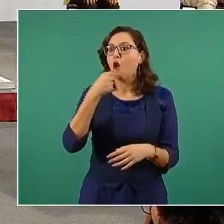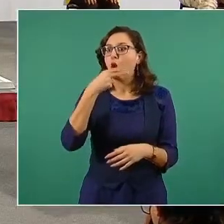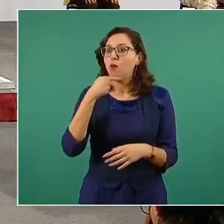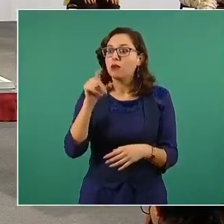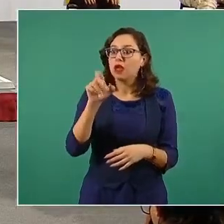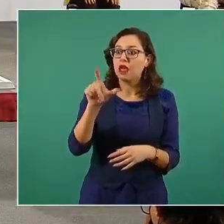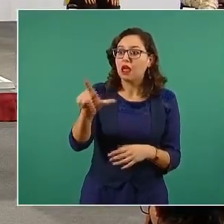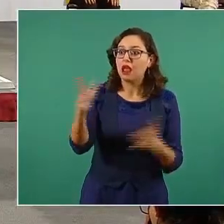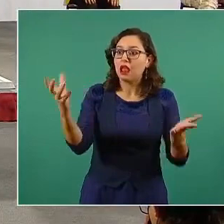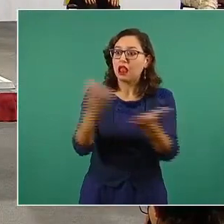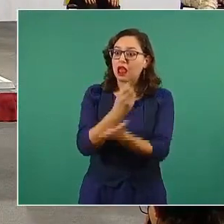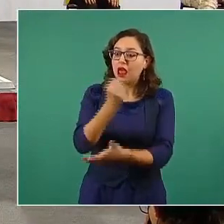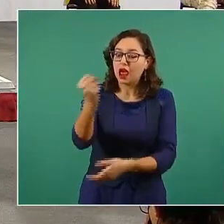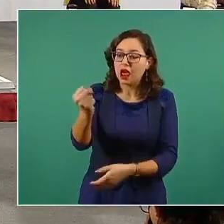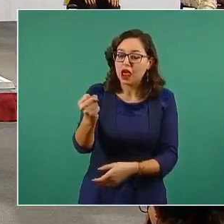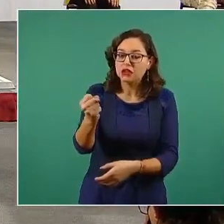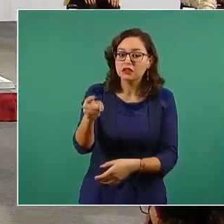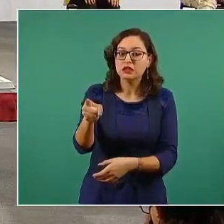señor